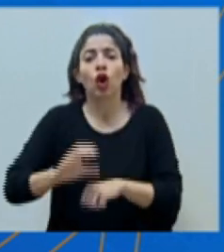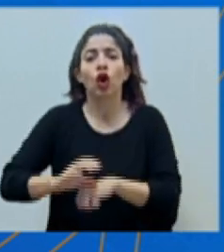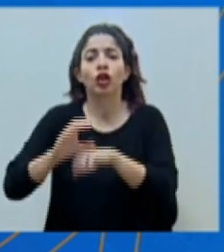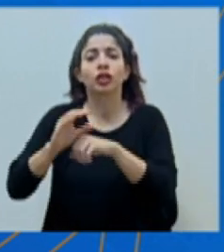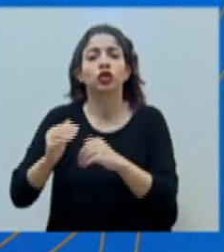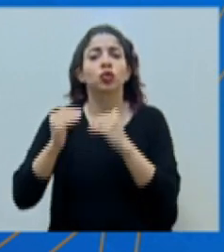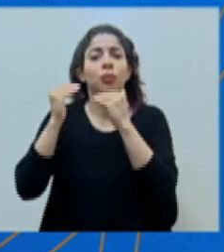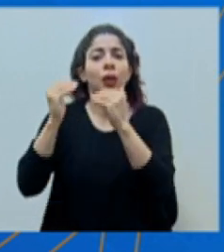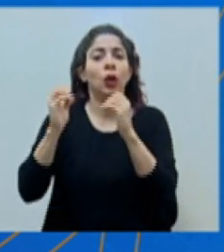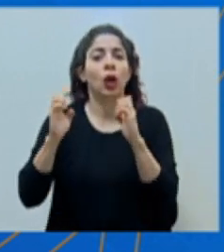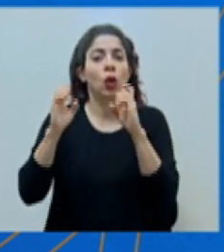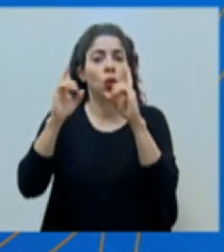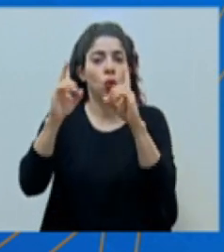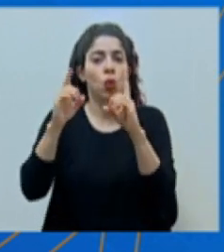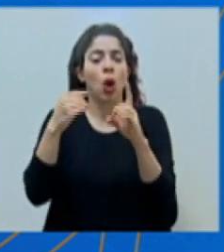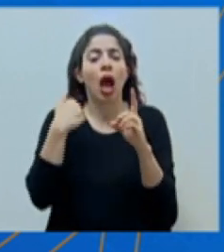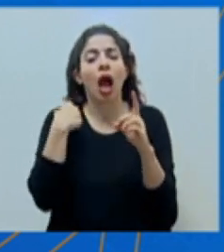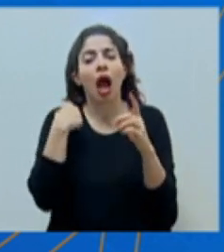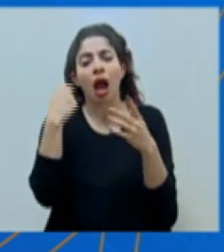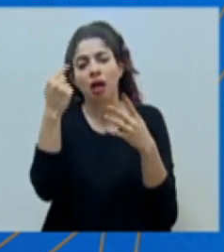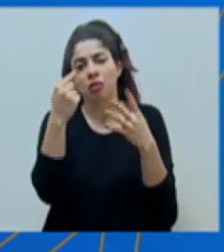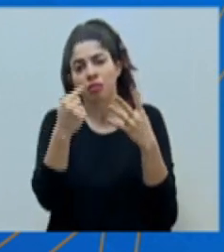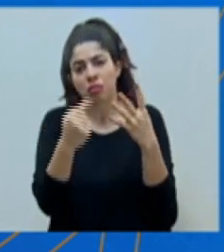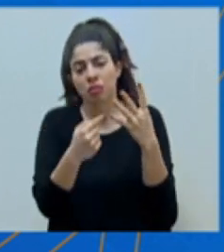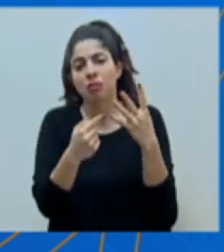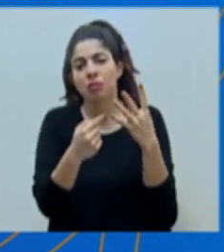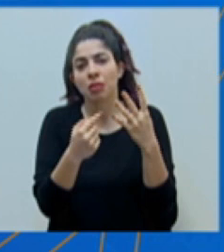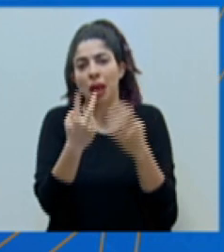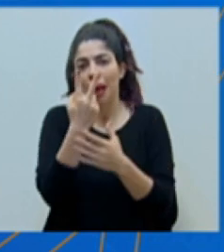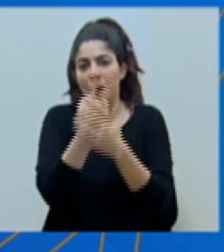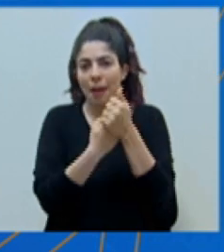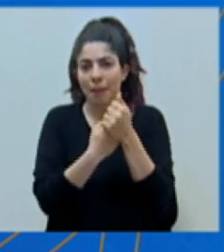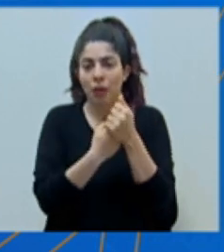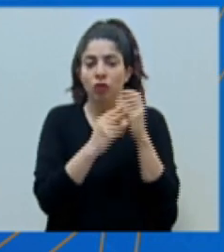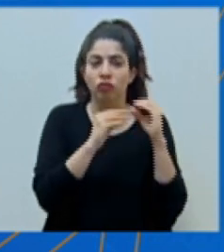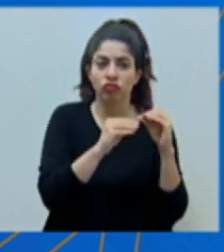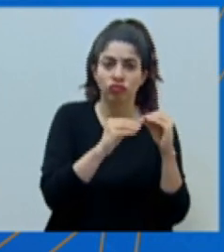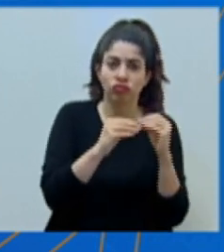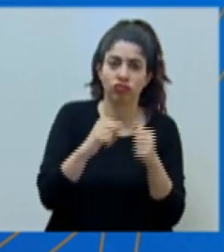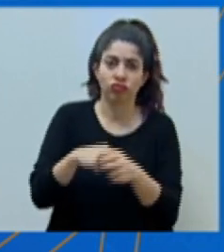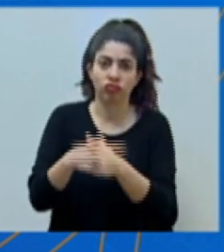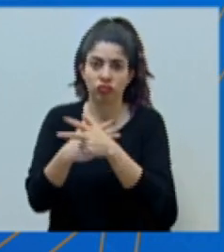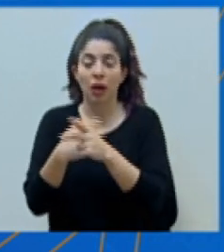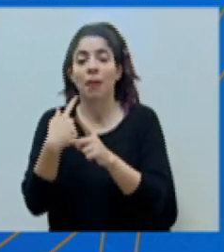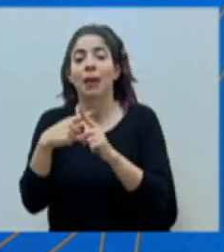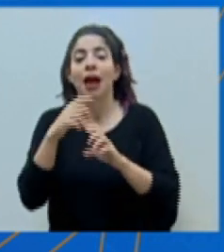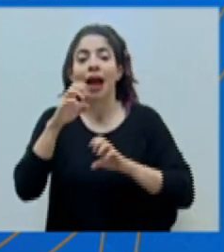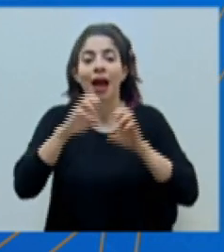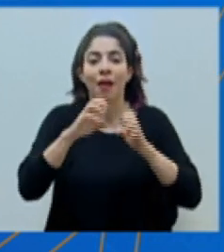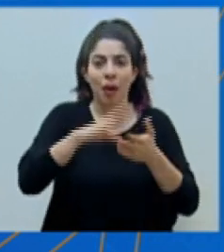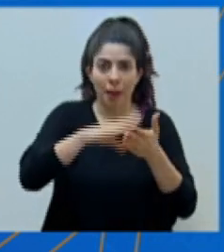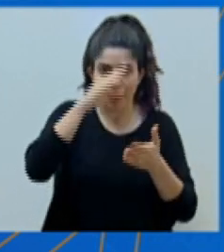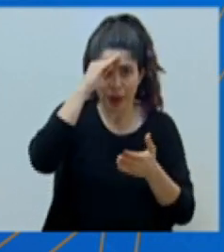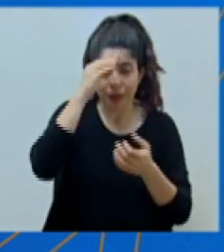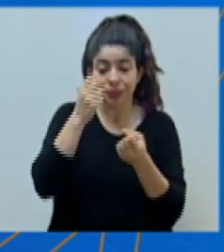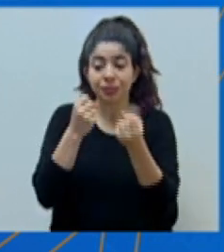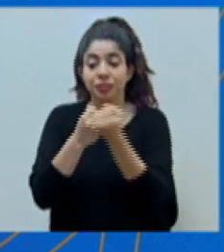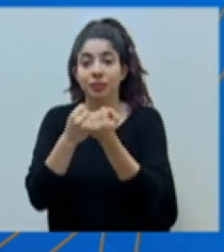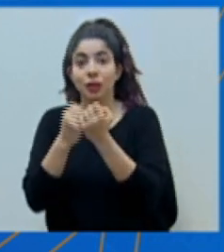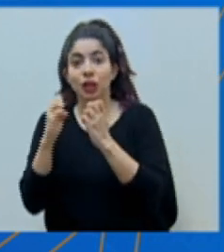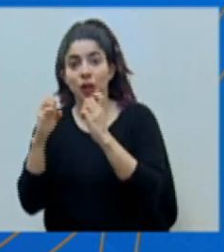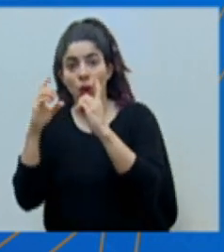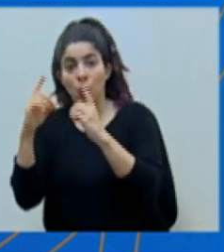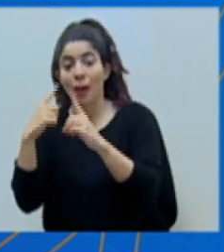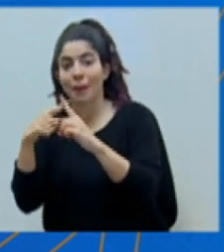Superior de Educación, tiene elementos de esa mediación combinada, la evaluación de los aprendizajes, apoyos educativos y